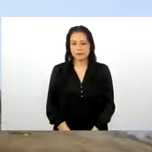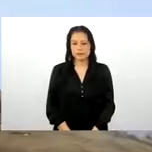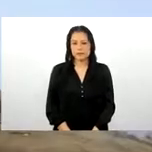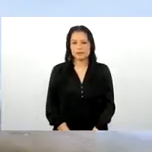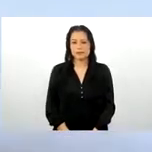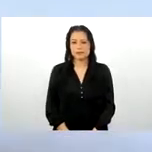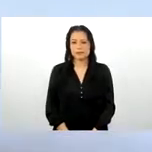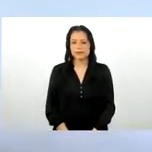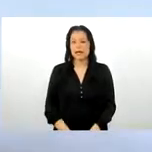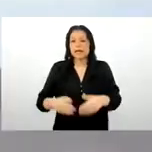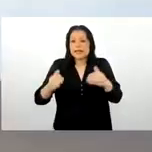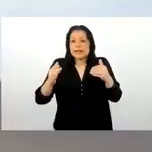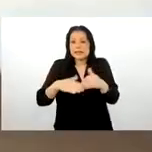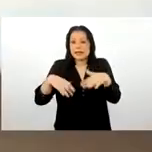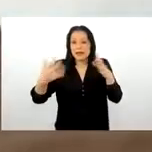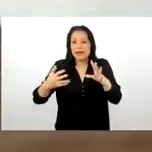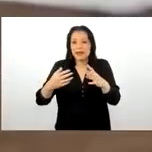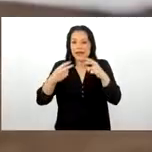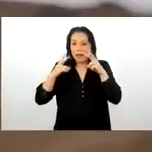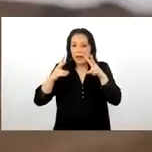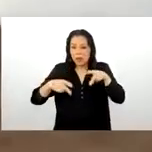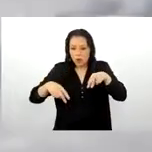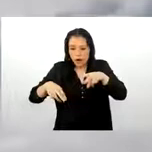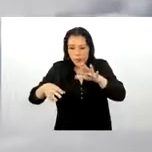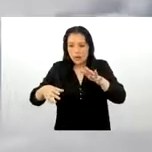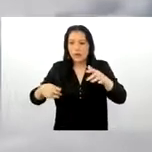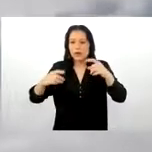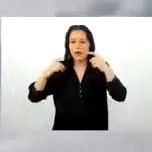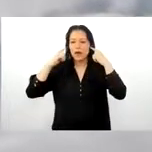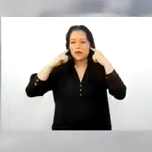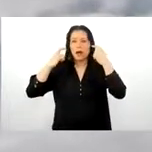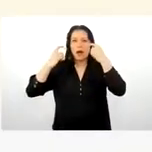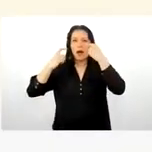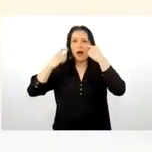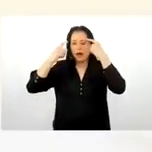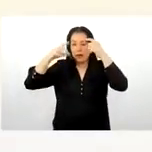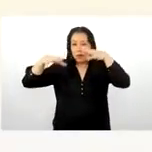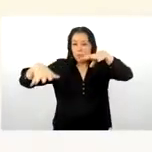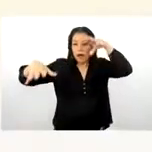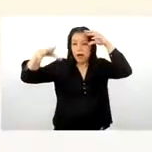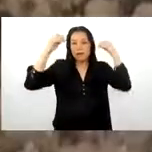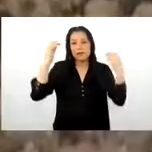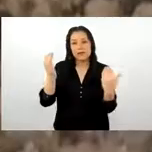Estás a punto de emprender un camino donde tus sentidos van a aprender de nuevo.